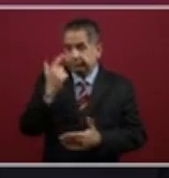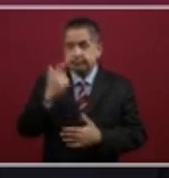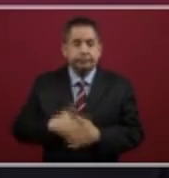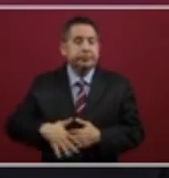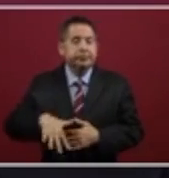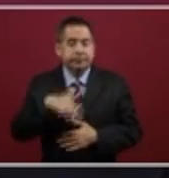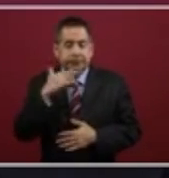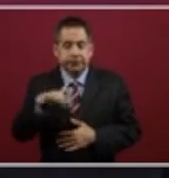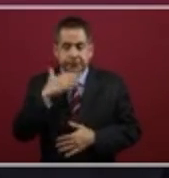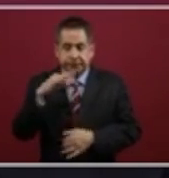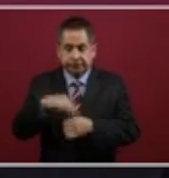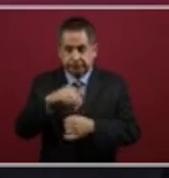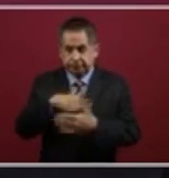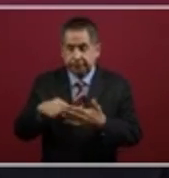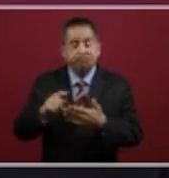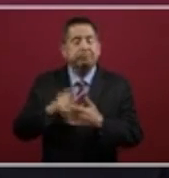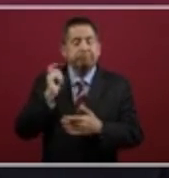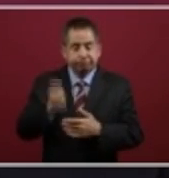fraude electoral.